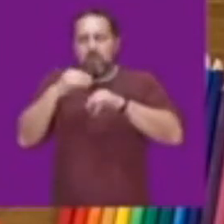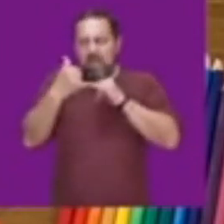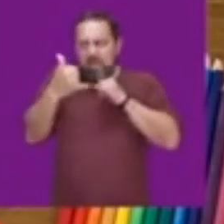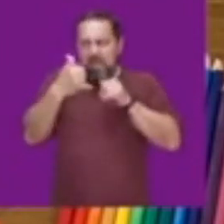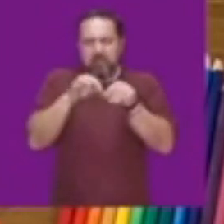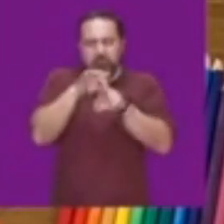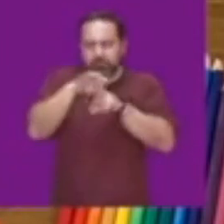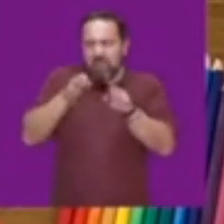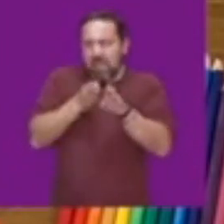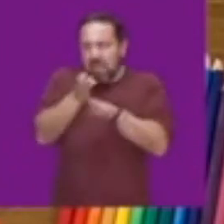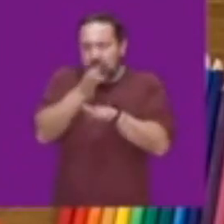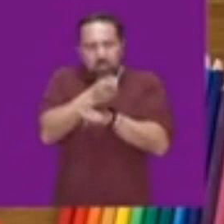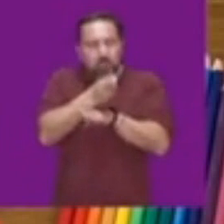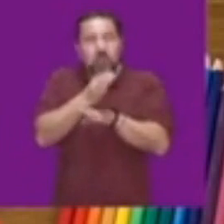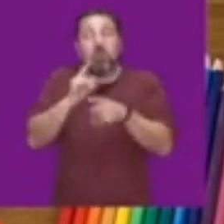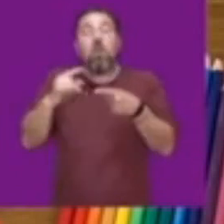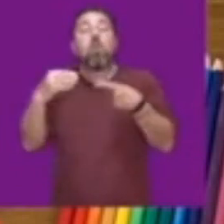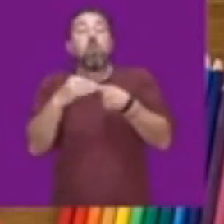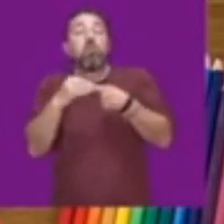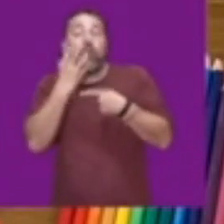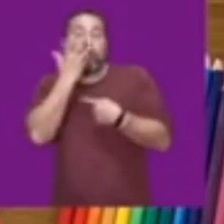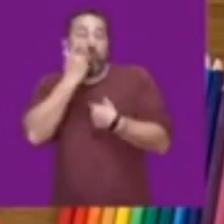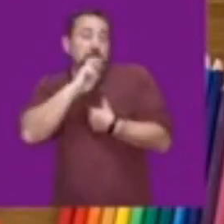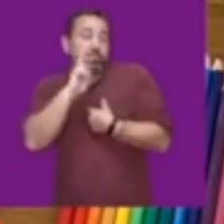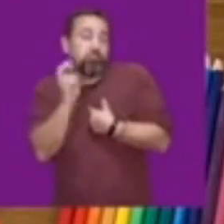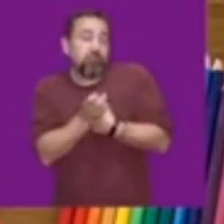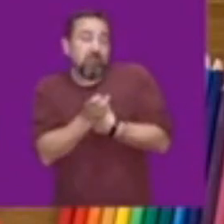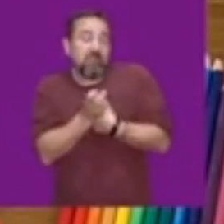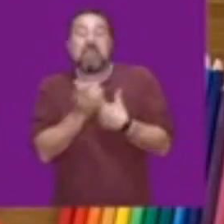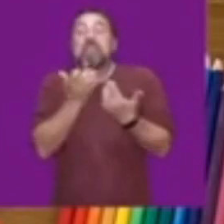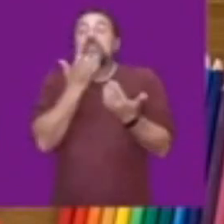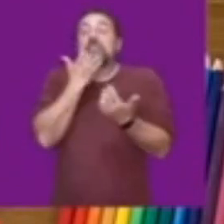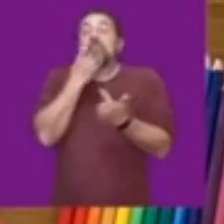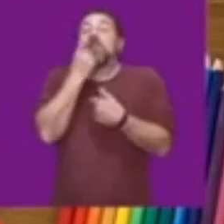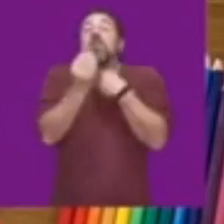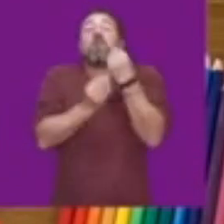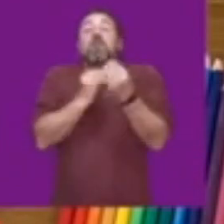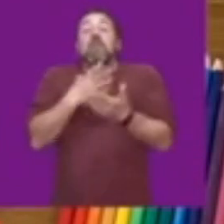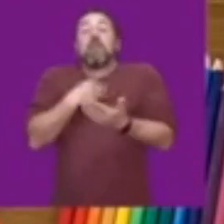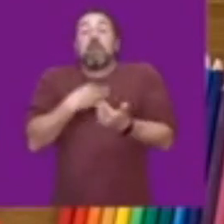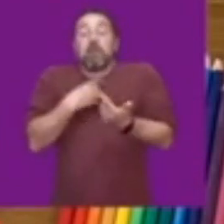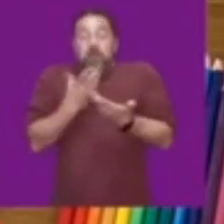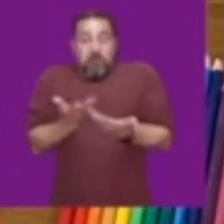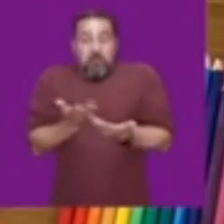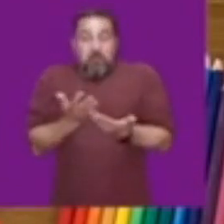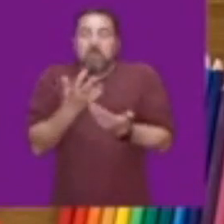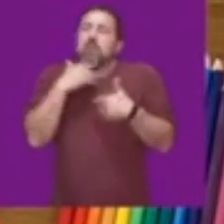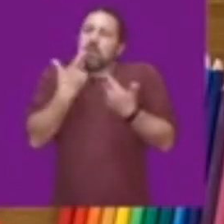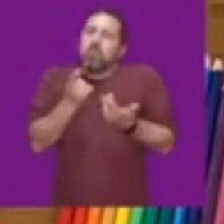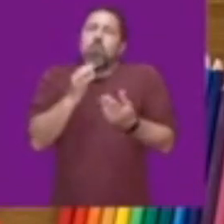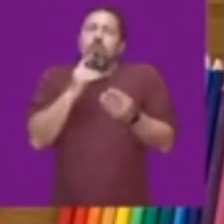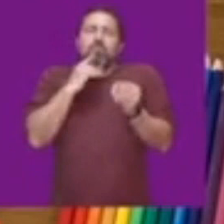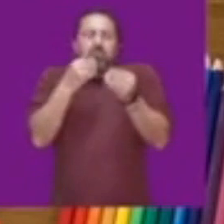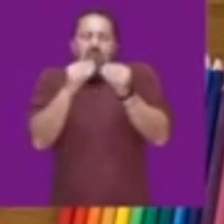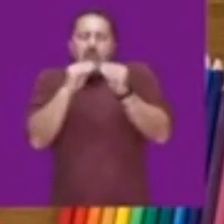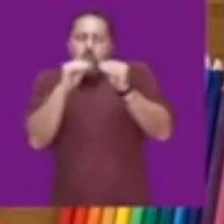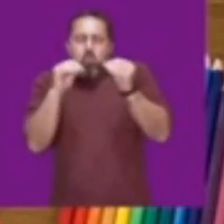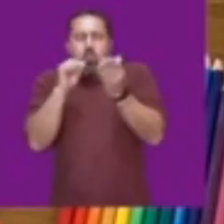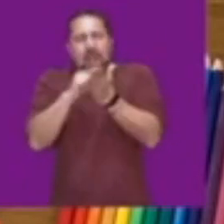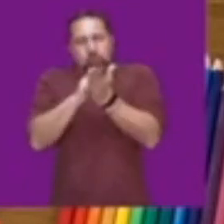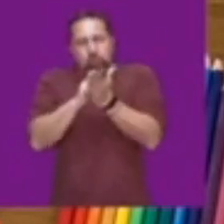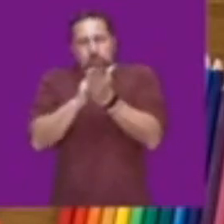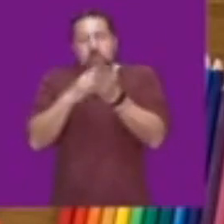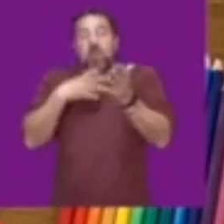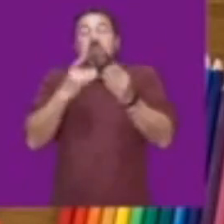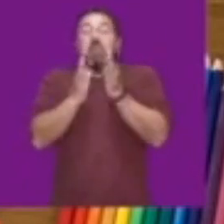hacer rectos las líneas, rotuladores de varios colores y, en el caso de que vayáis a usar papel, un poquito de cartón que